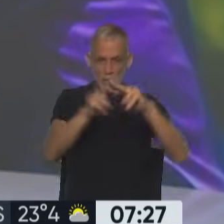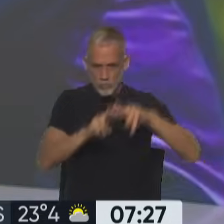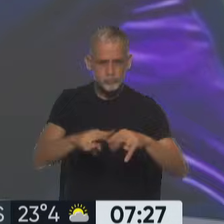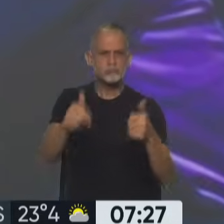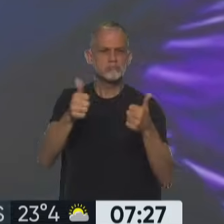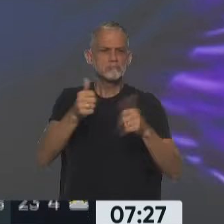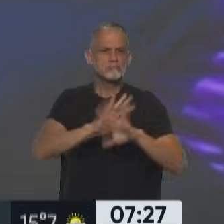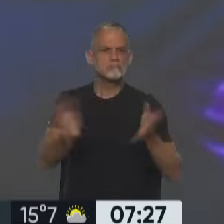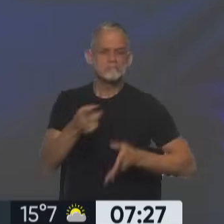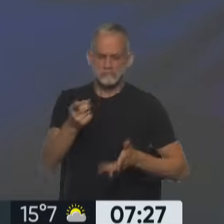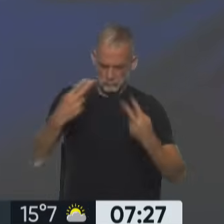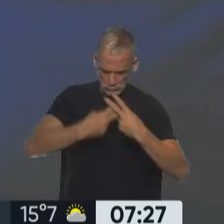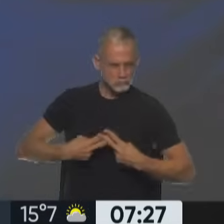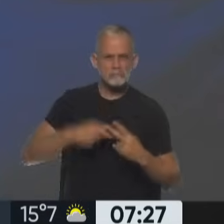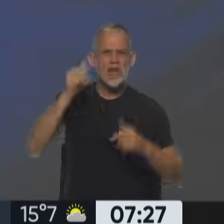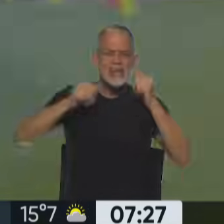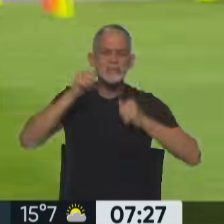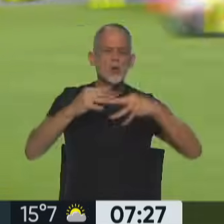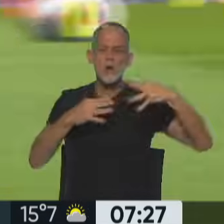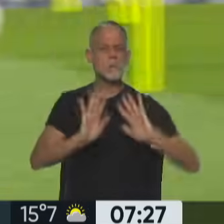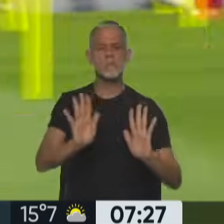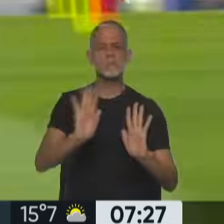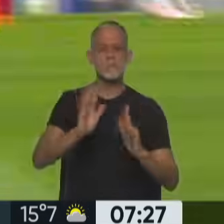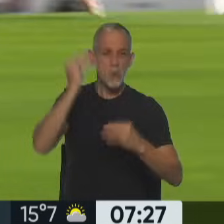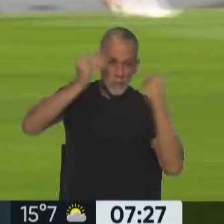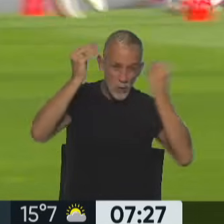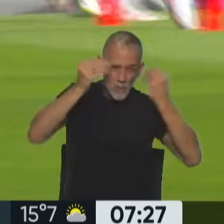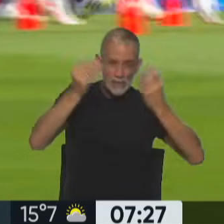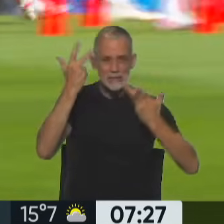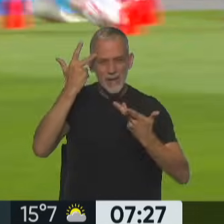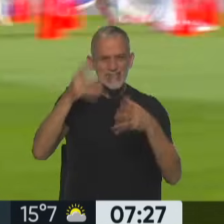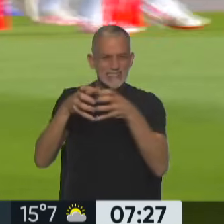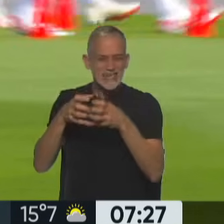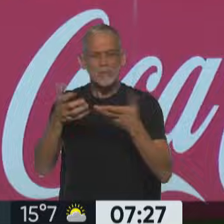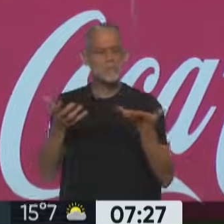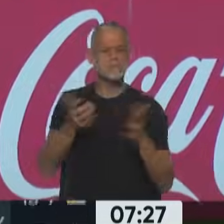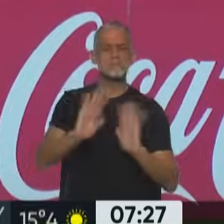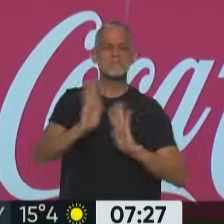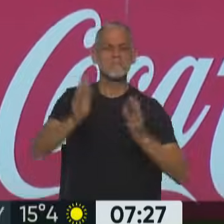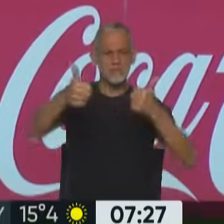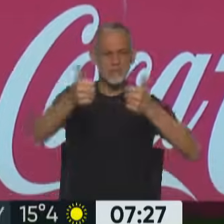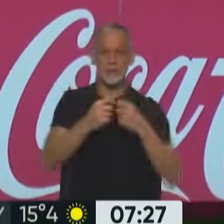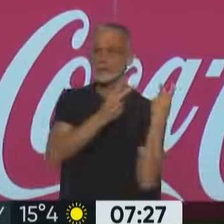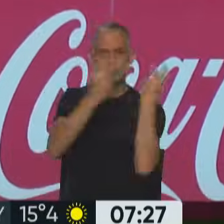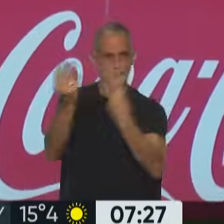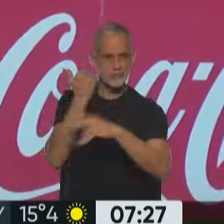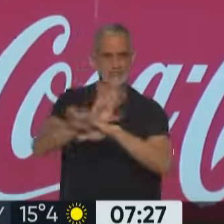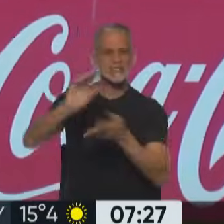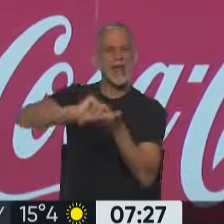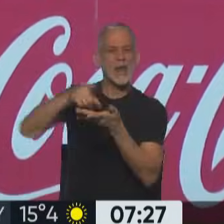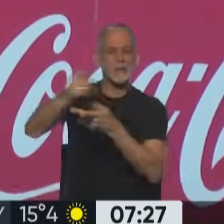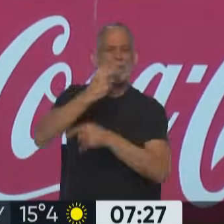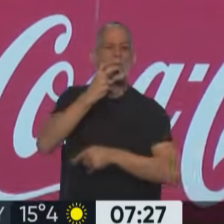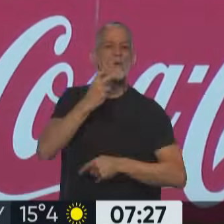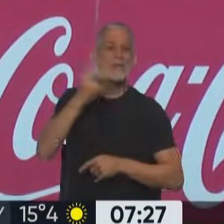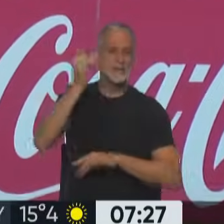positivo respecto de que no hay ningún tipo de lesión muscular y demás que preocupaba a Messi y al cuerpo técnico. Messi viajó a La Paz con todo el